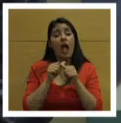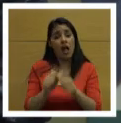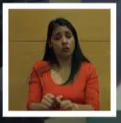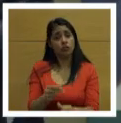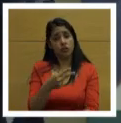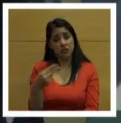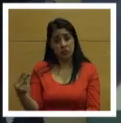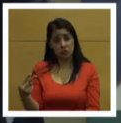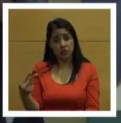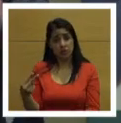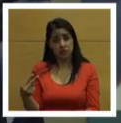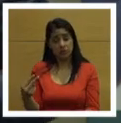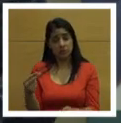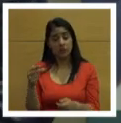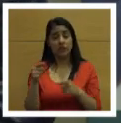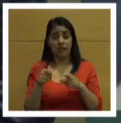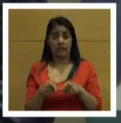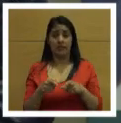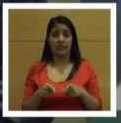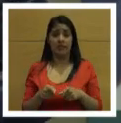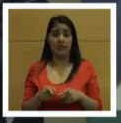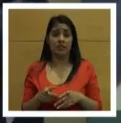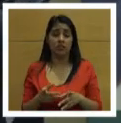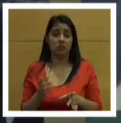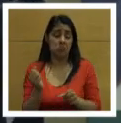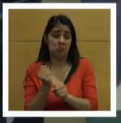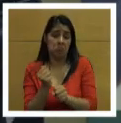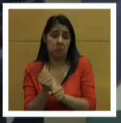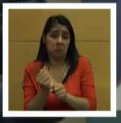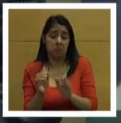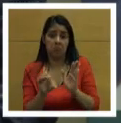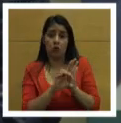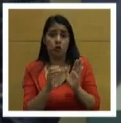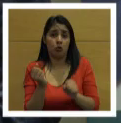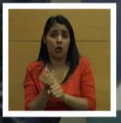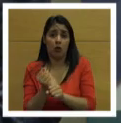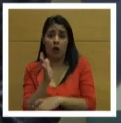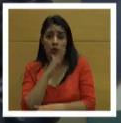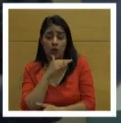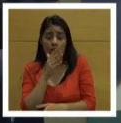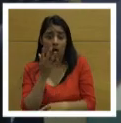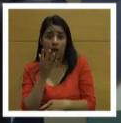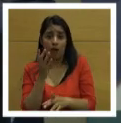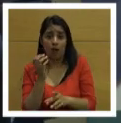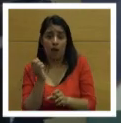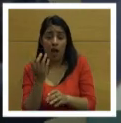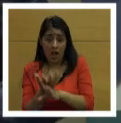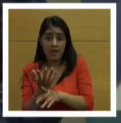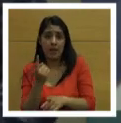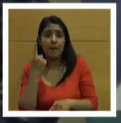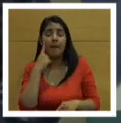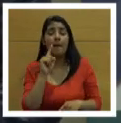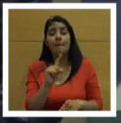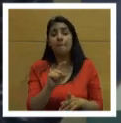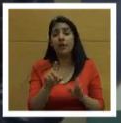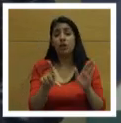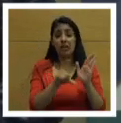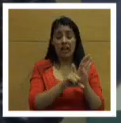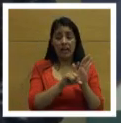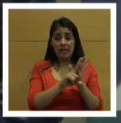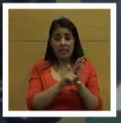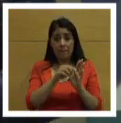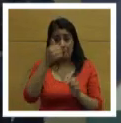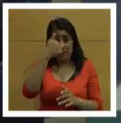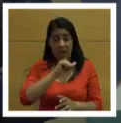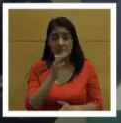ejemplo, ¿cierto?, que está en el tema laboral, pero no está en un delito penal. Entonces, todavía hay mucho por hacer en ese sentido,